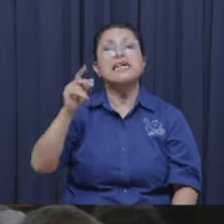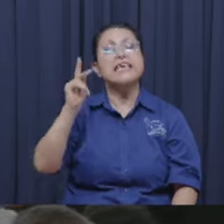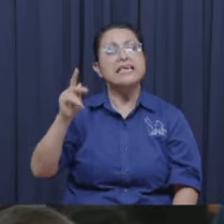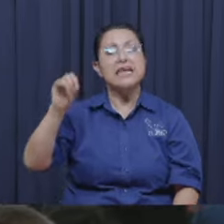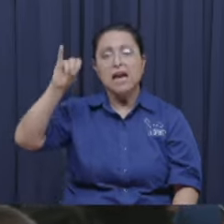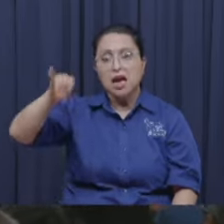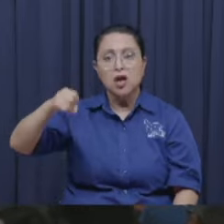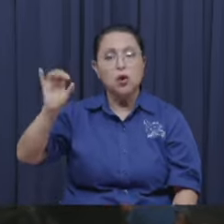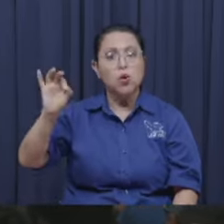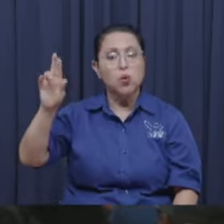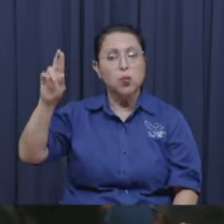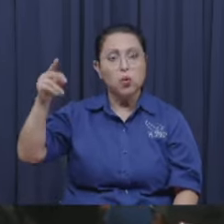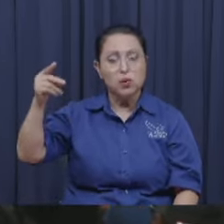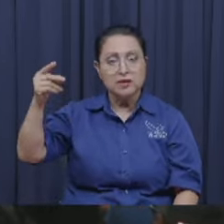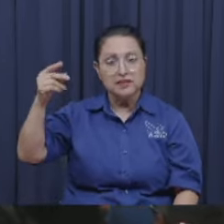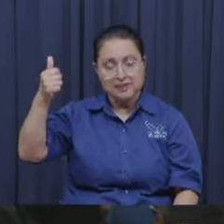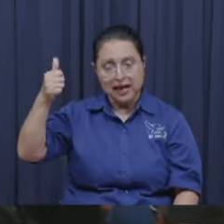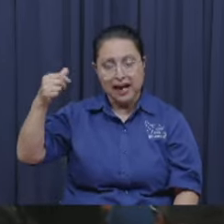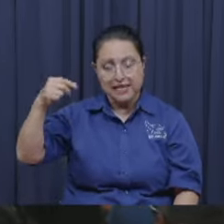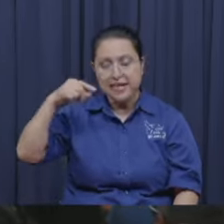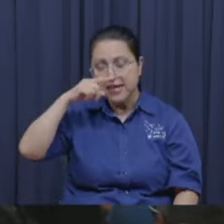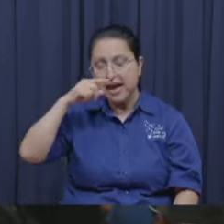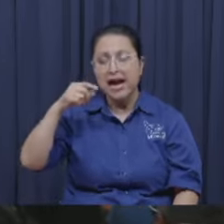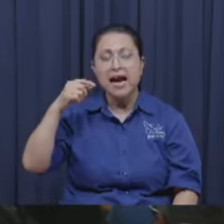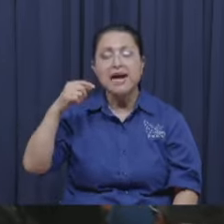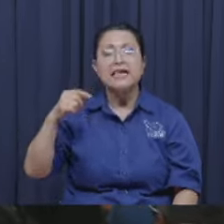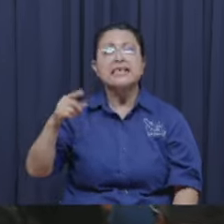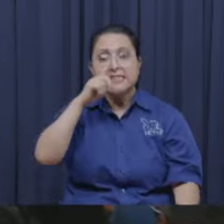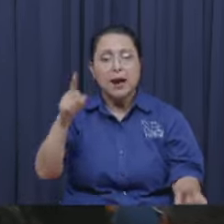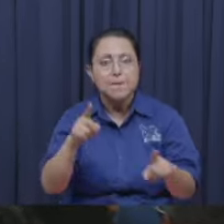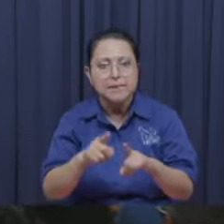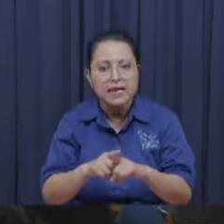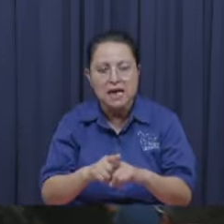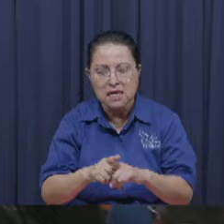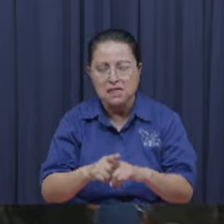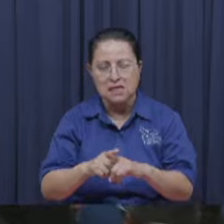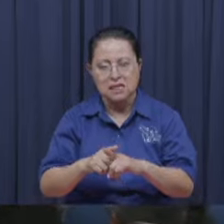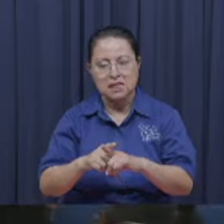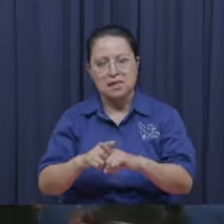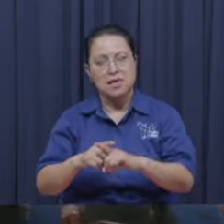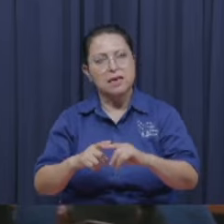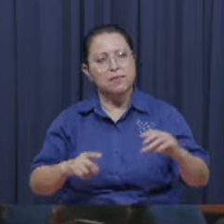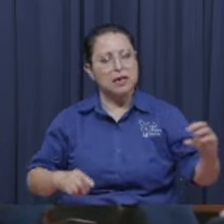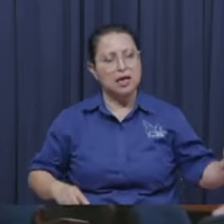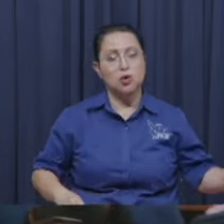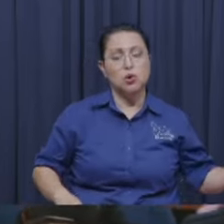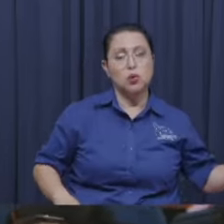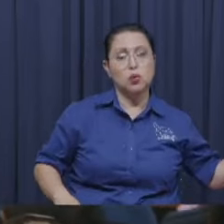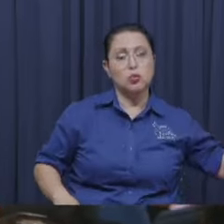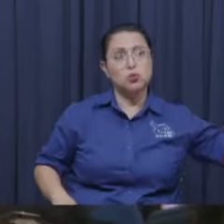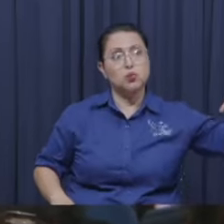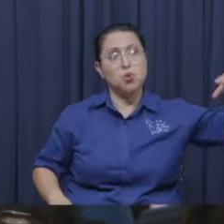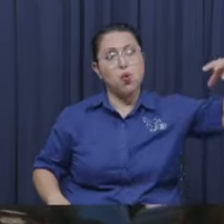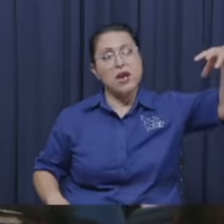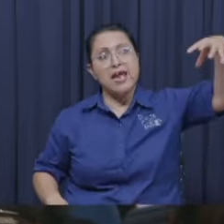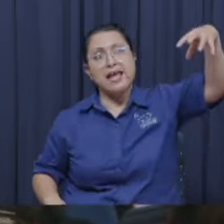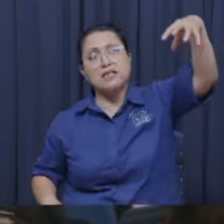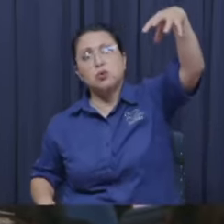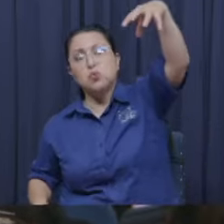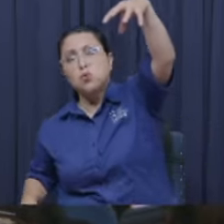unieron para derribar los drones de Irán. O sea, en otras palabras, ya son enemigos.